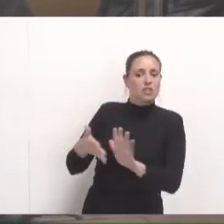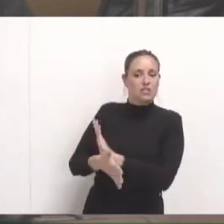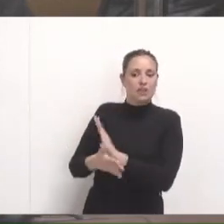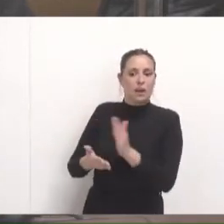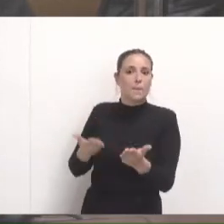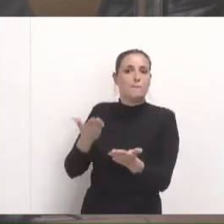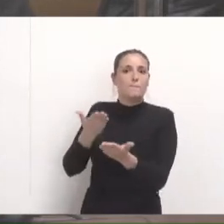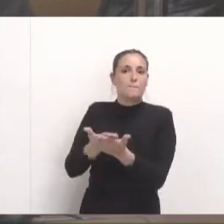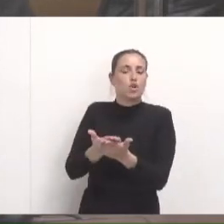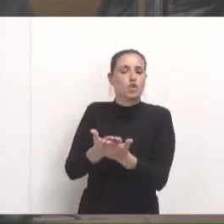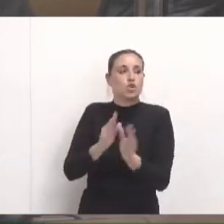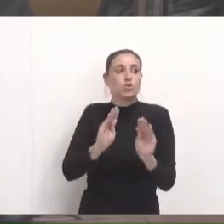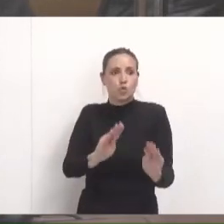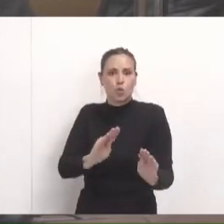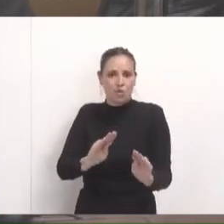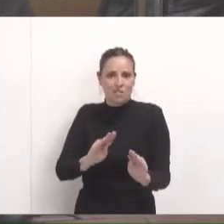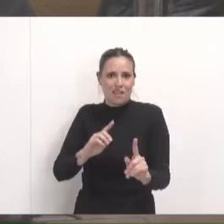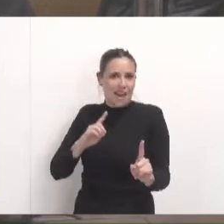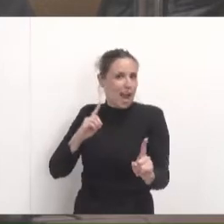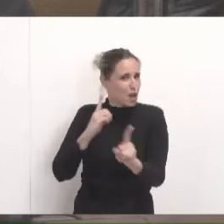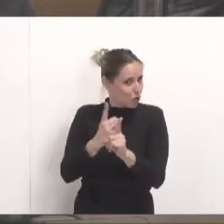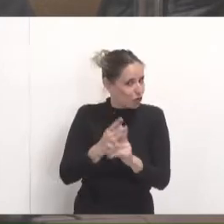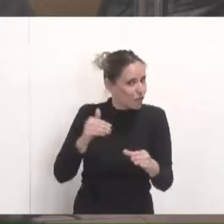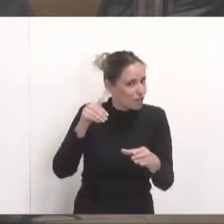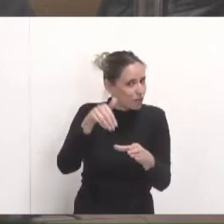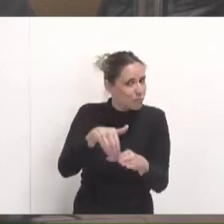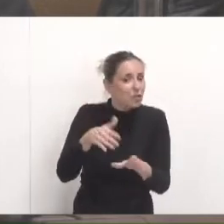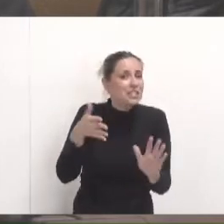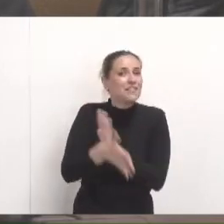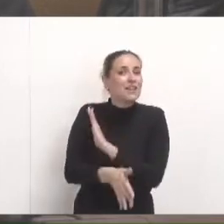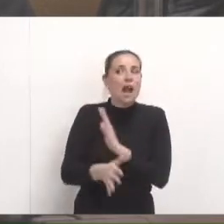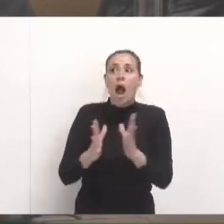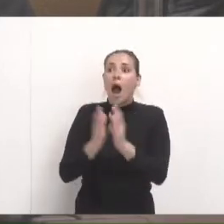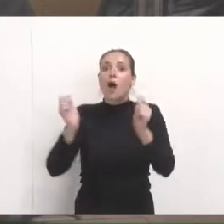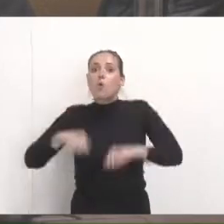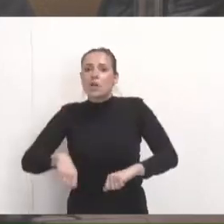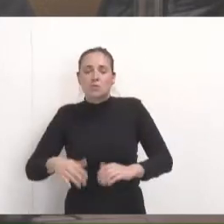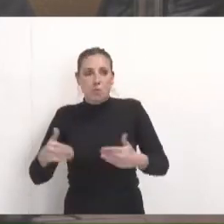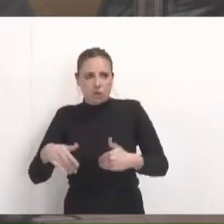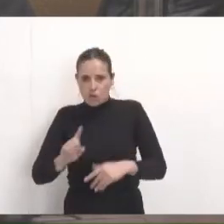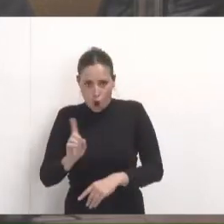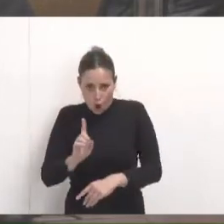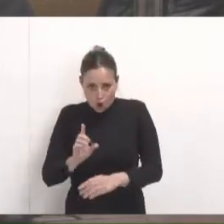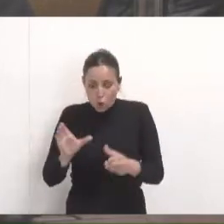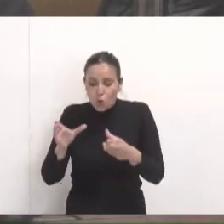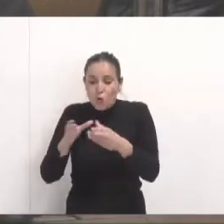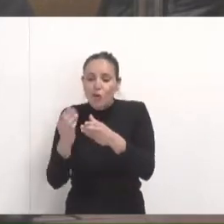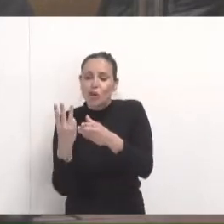moción. De manera que no es que no haya habido acuerdo, es que el acuerdo que tuvimos los tres grupos fue votar que no.